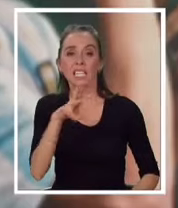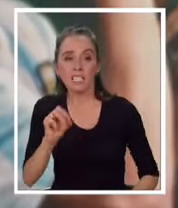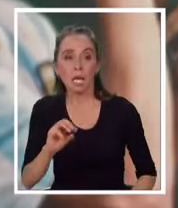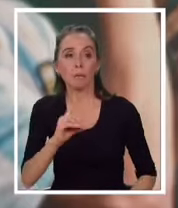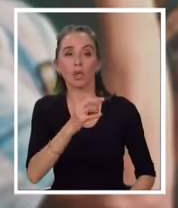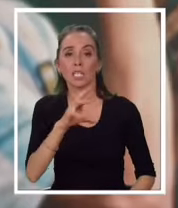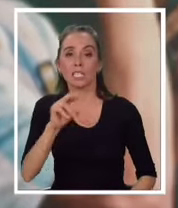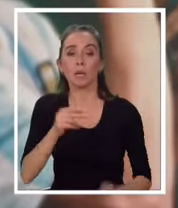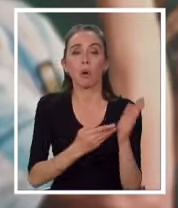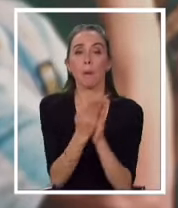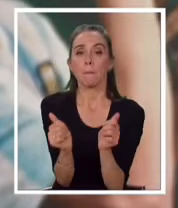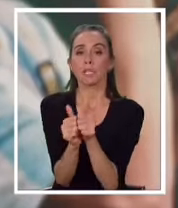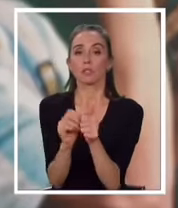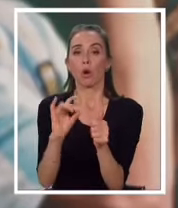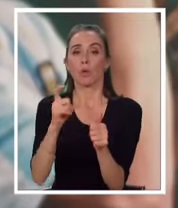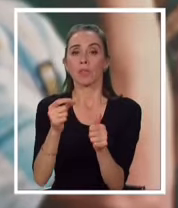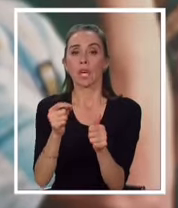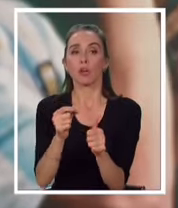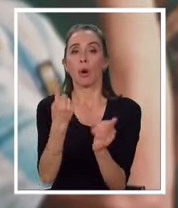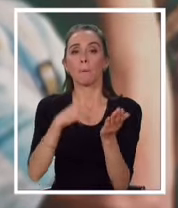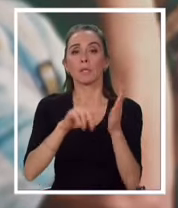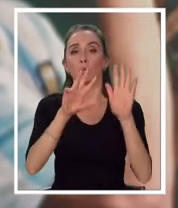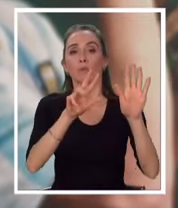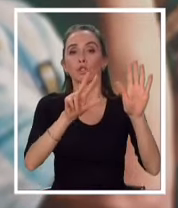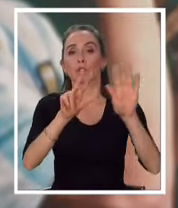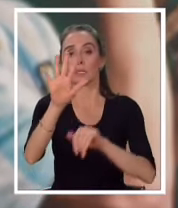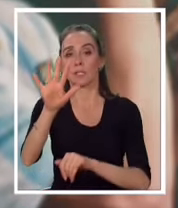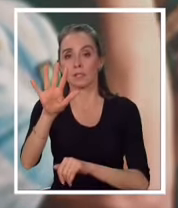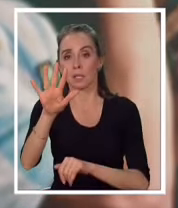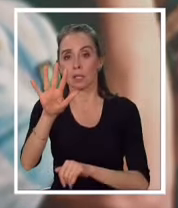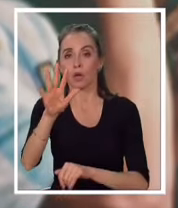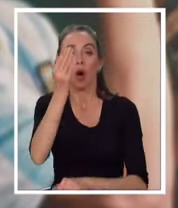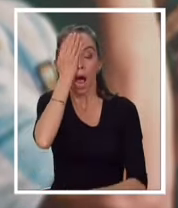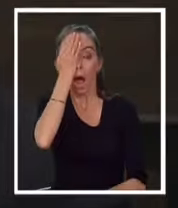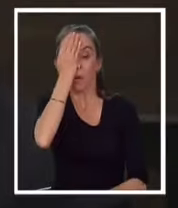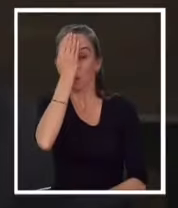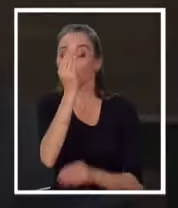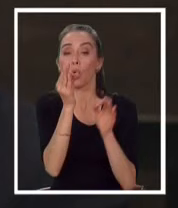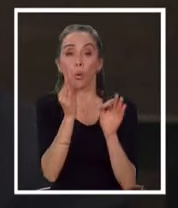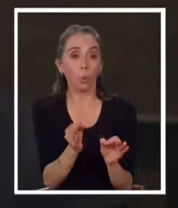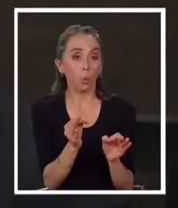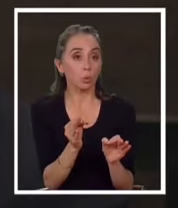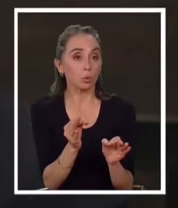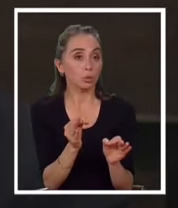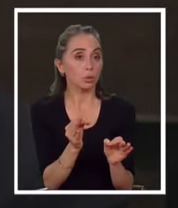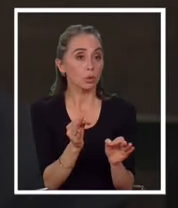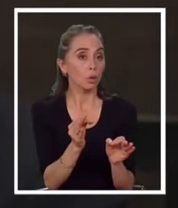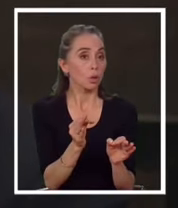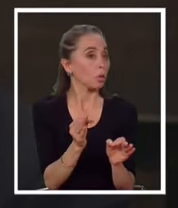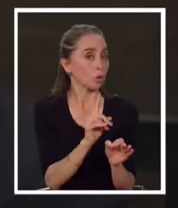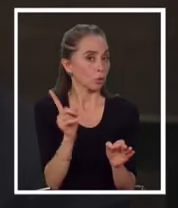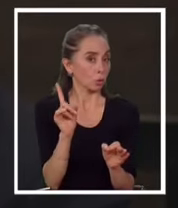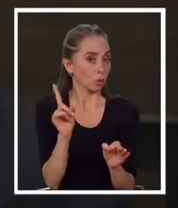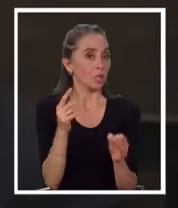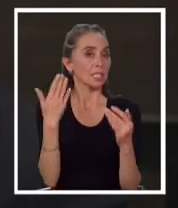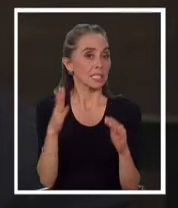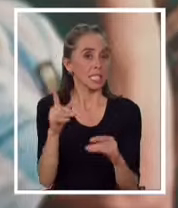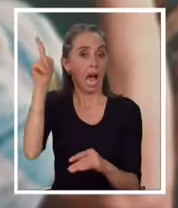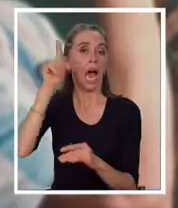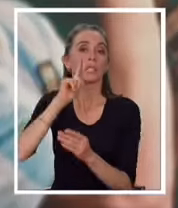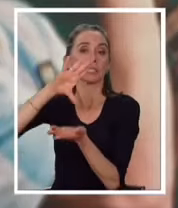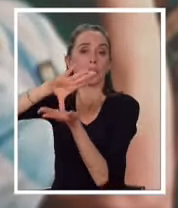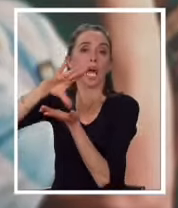Guillermo empezó con Diego en el 85, agosto. Justo cuando va... No. Cuando ya estaba en